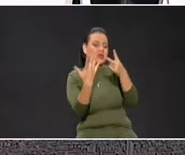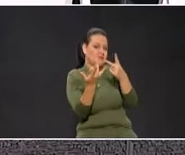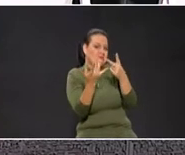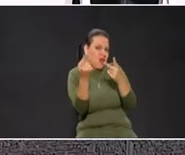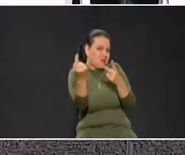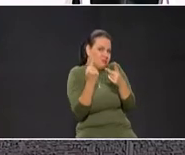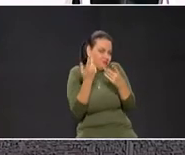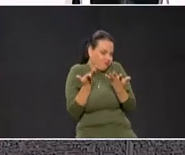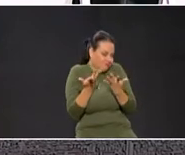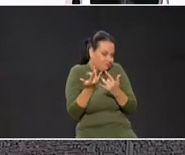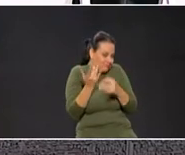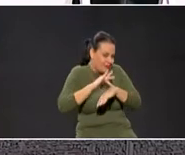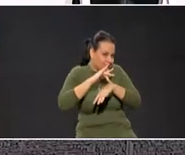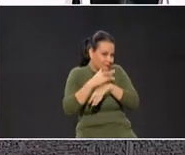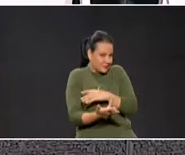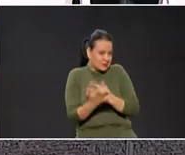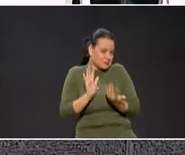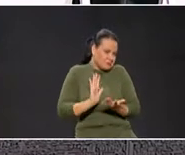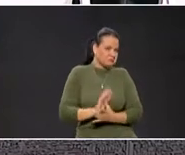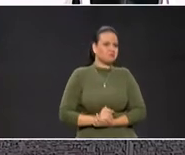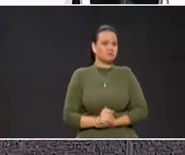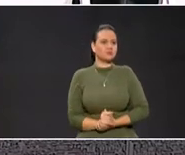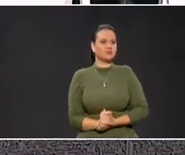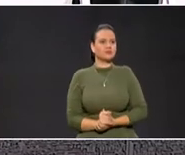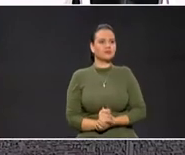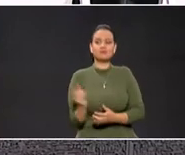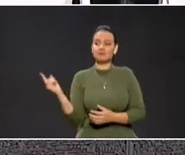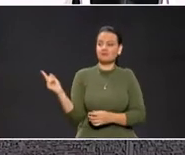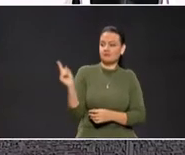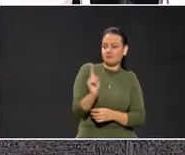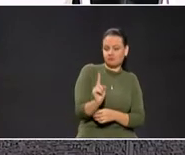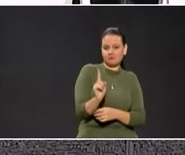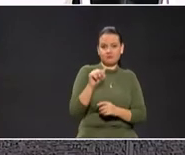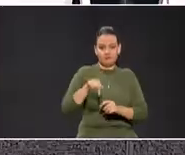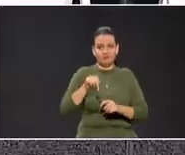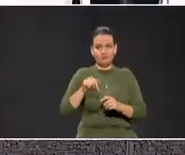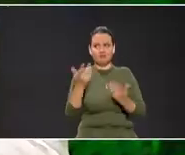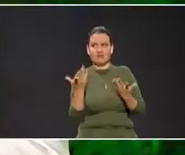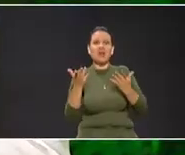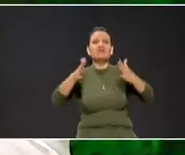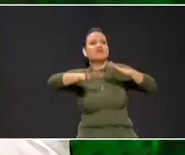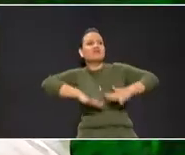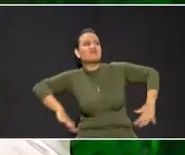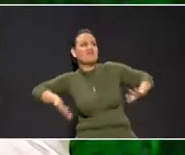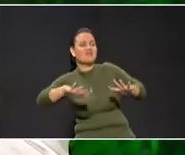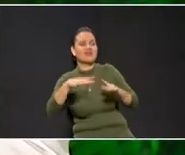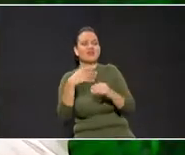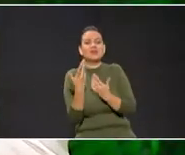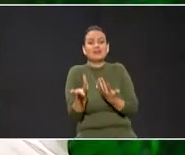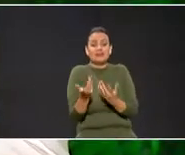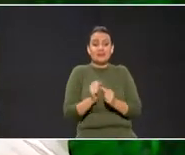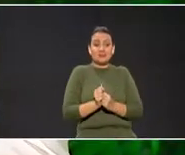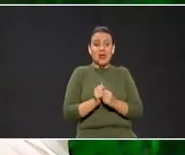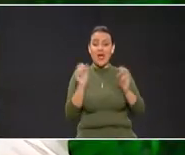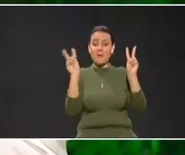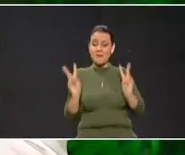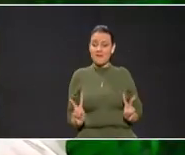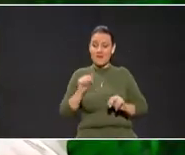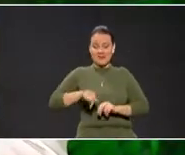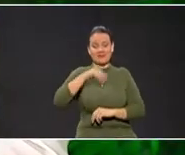camino en el momento de que él llegue pues ingresará a que esta terraza desde donde estamos generando esta transmisión en directo de